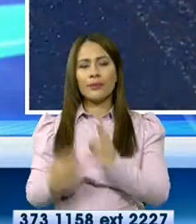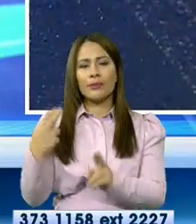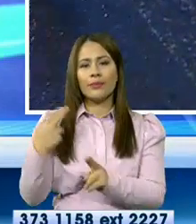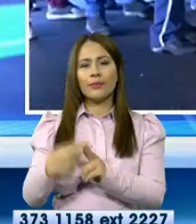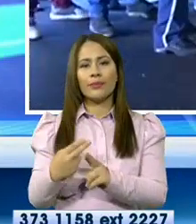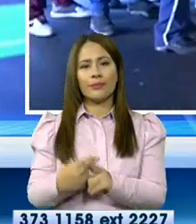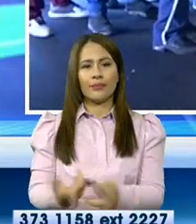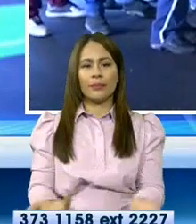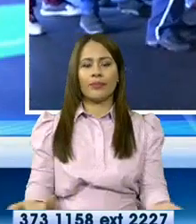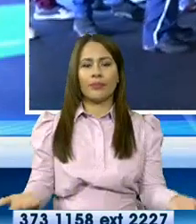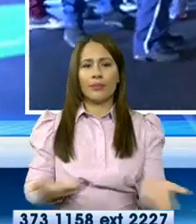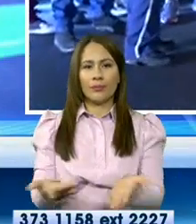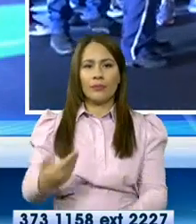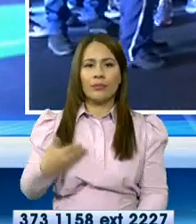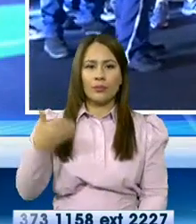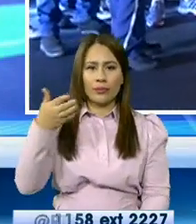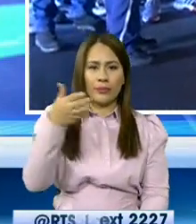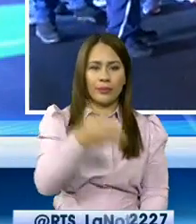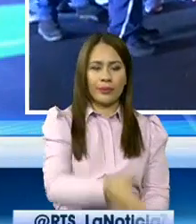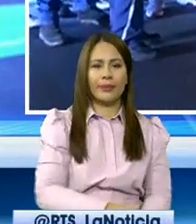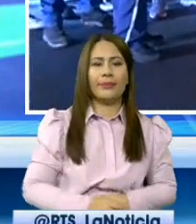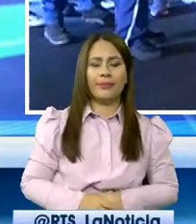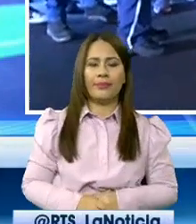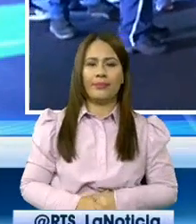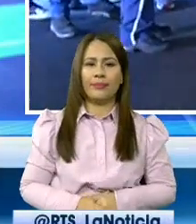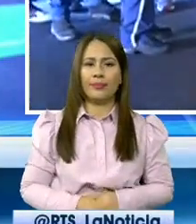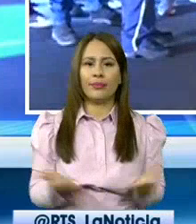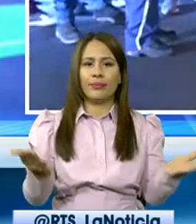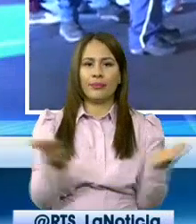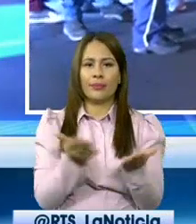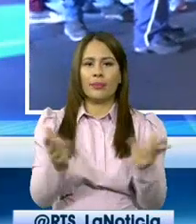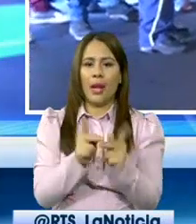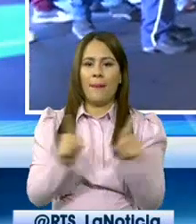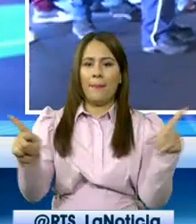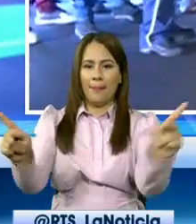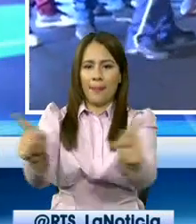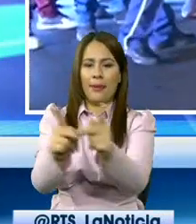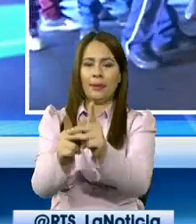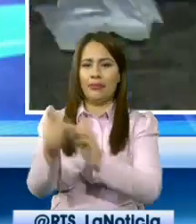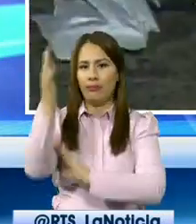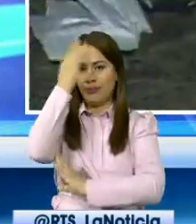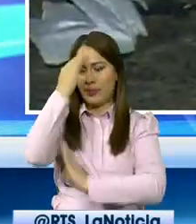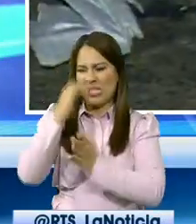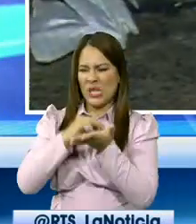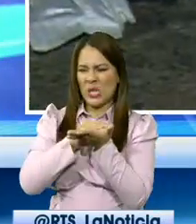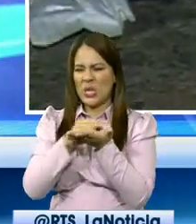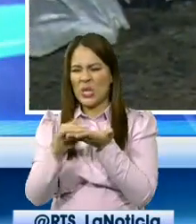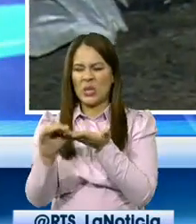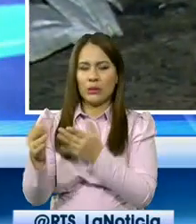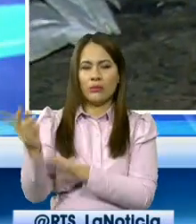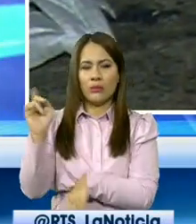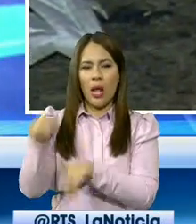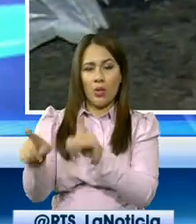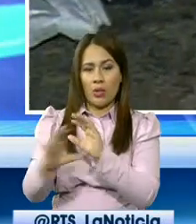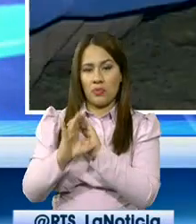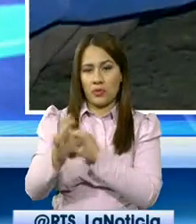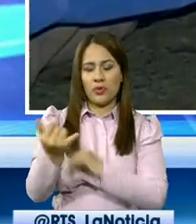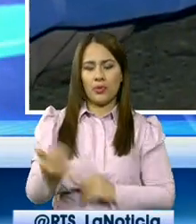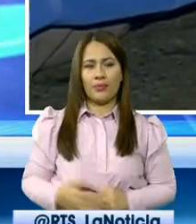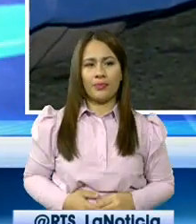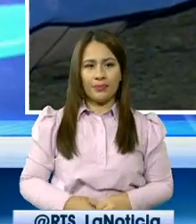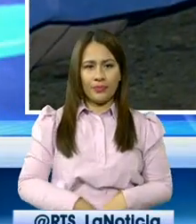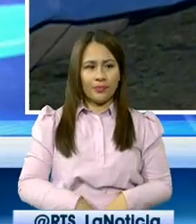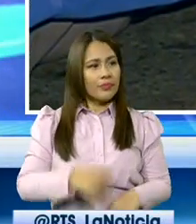voy a verla y en qué patio están detenidos los buses que cometen irregularidades. Porque insisto, hoy día en un